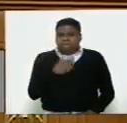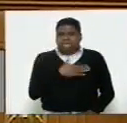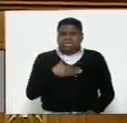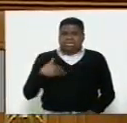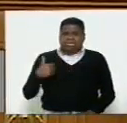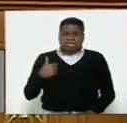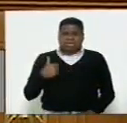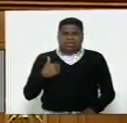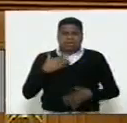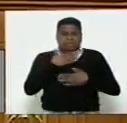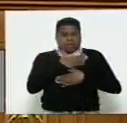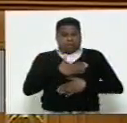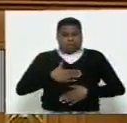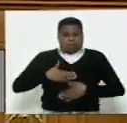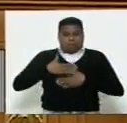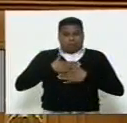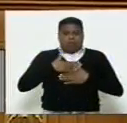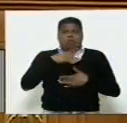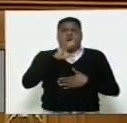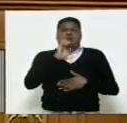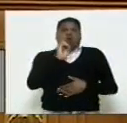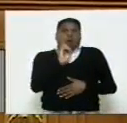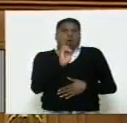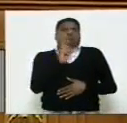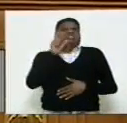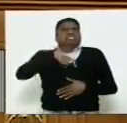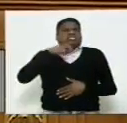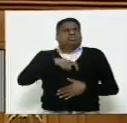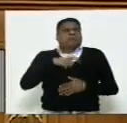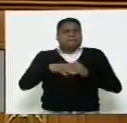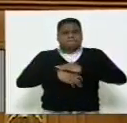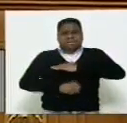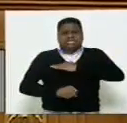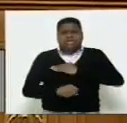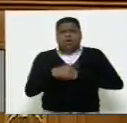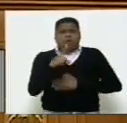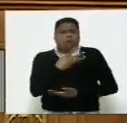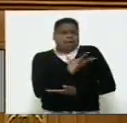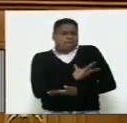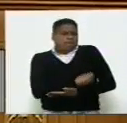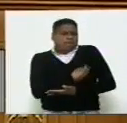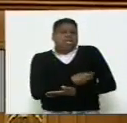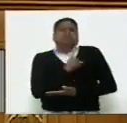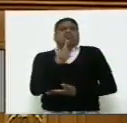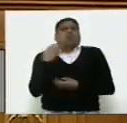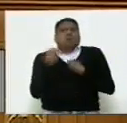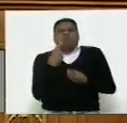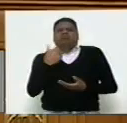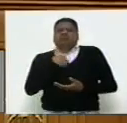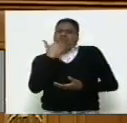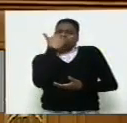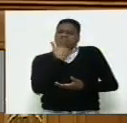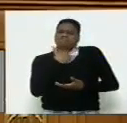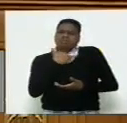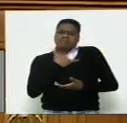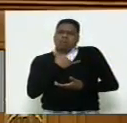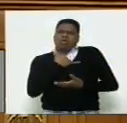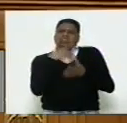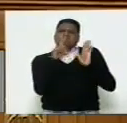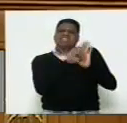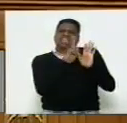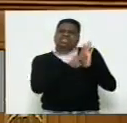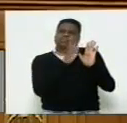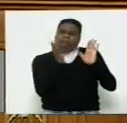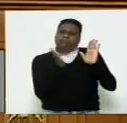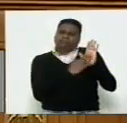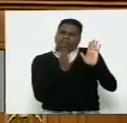gestar, ¿cómo? Y si quiero parir, ¿cómo? Y si quiero amamantar, ¿cómo? Con todo el poder y todo el derecho que tengo, que mi